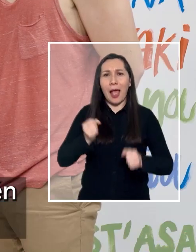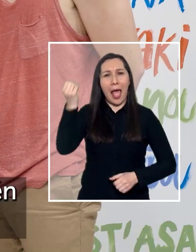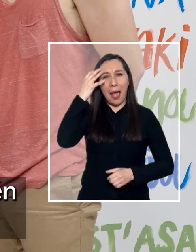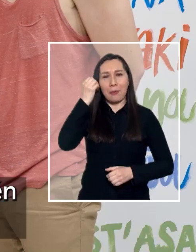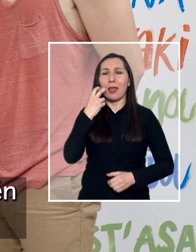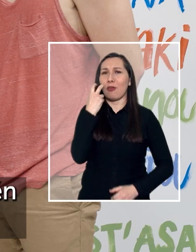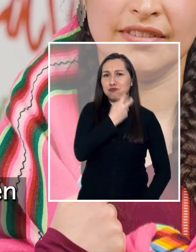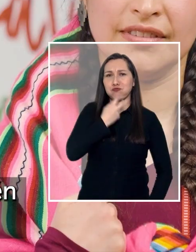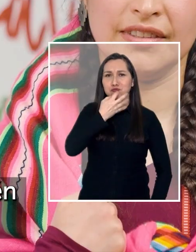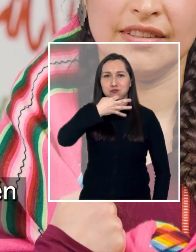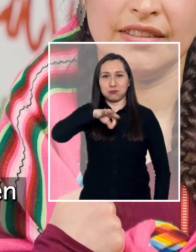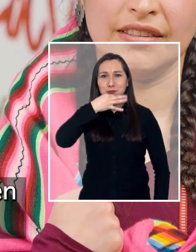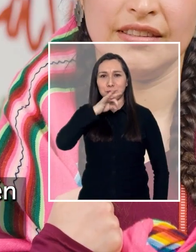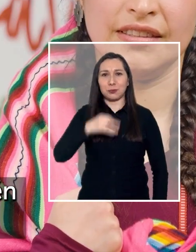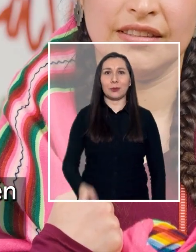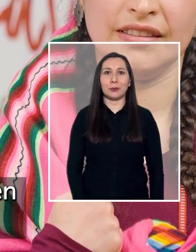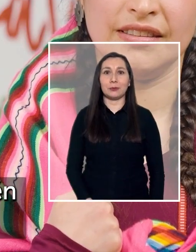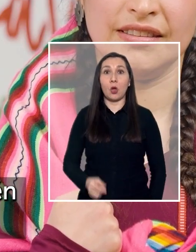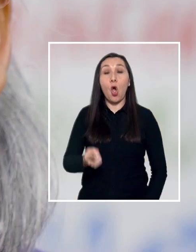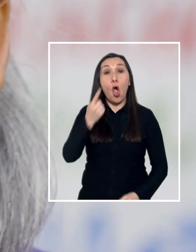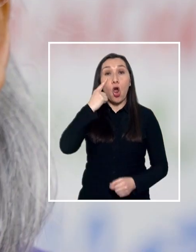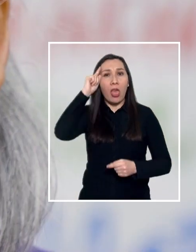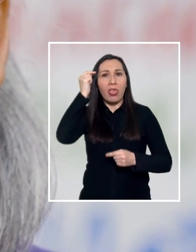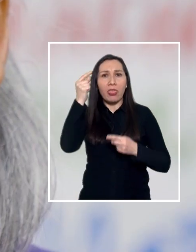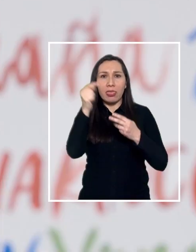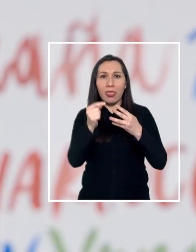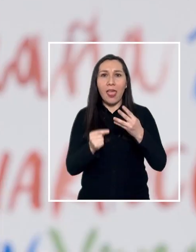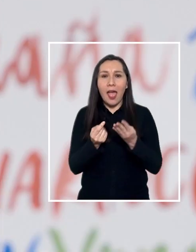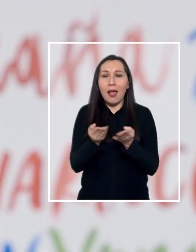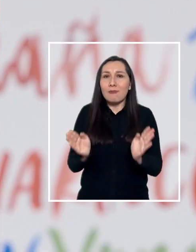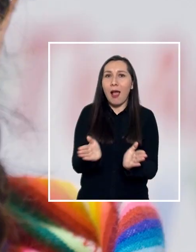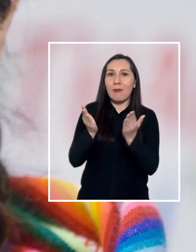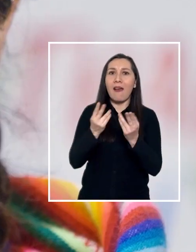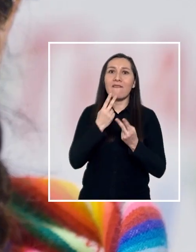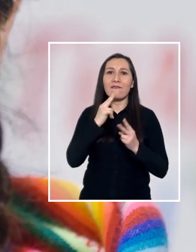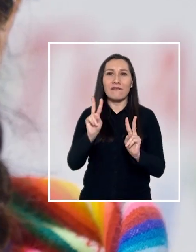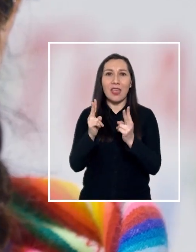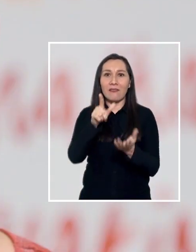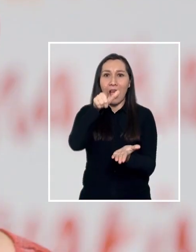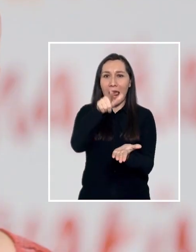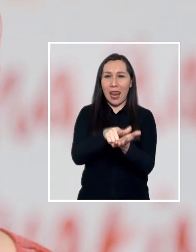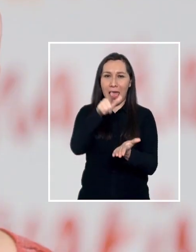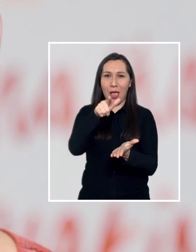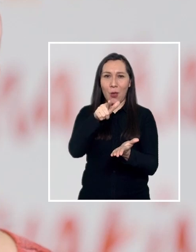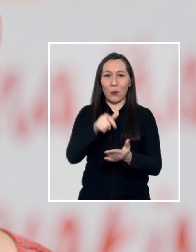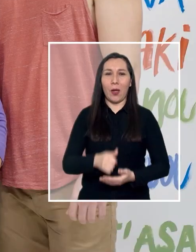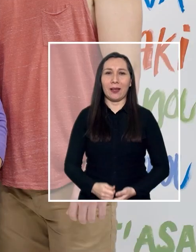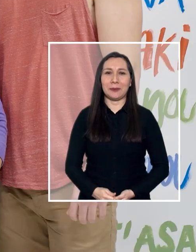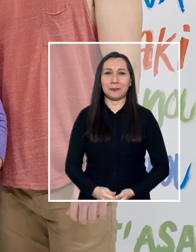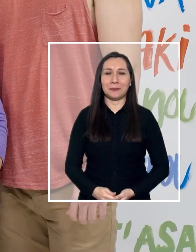Kakache tañikimal kañi dungual yamay. Untam Wali Yaki Cañanaca.